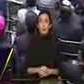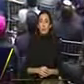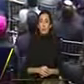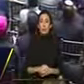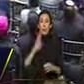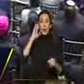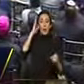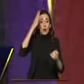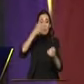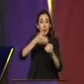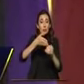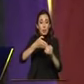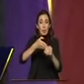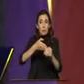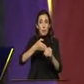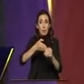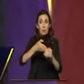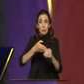El objetivo es cero.